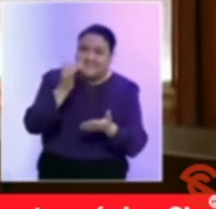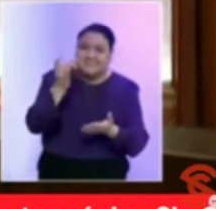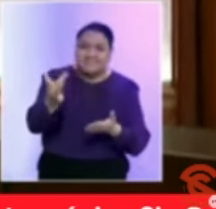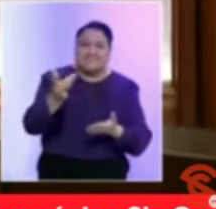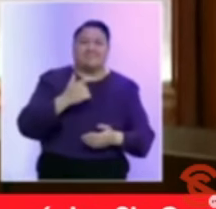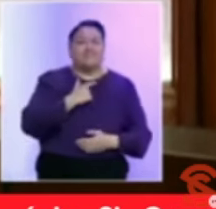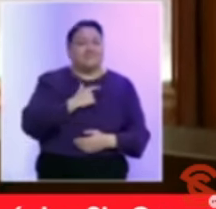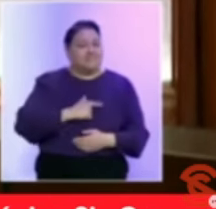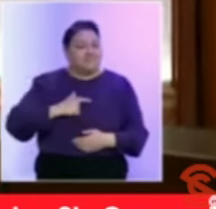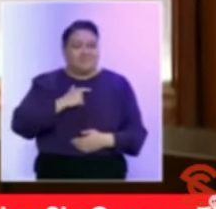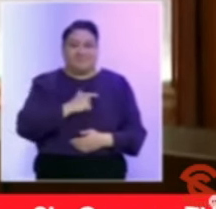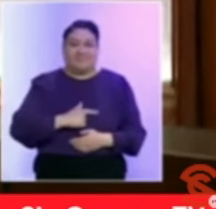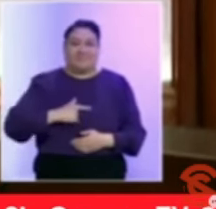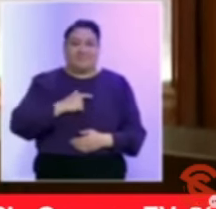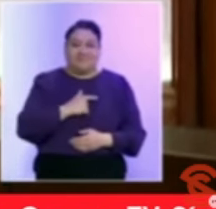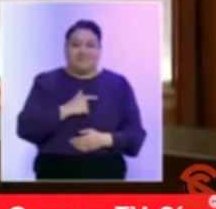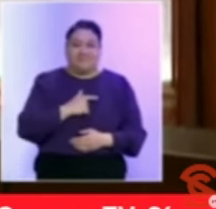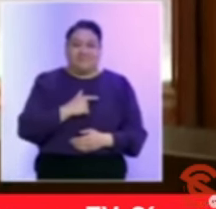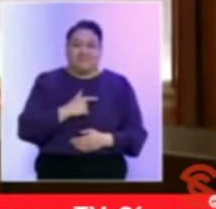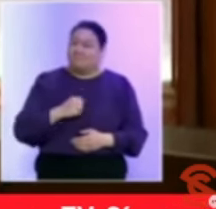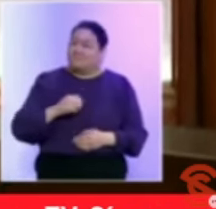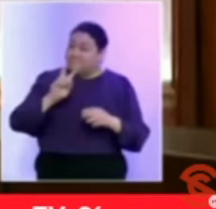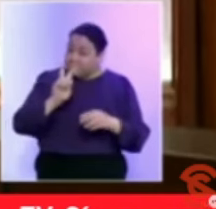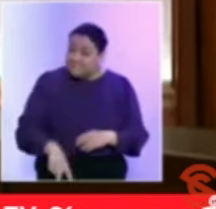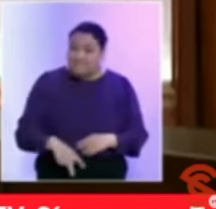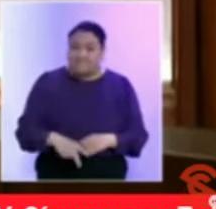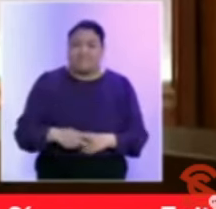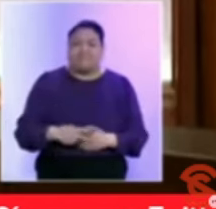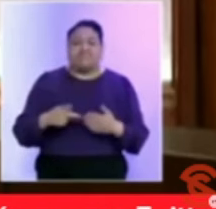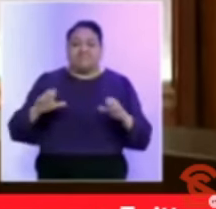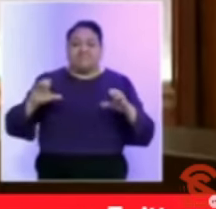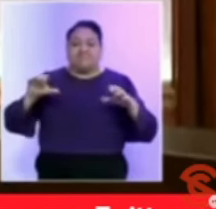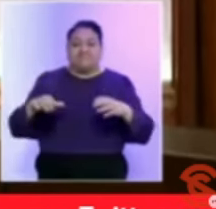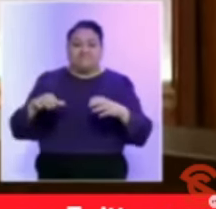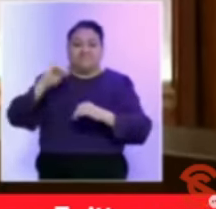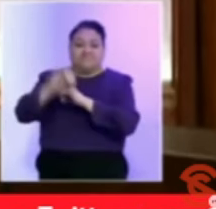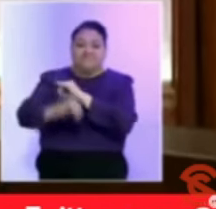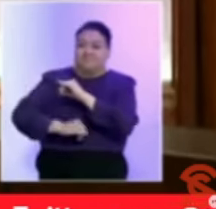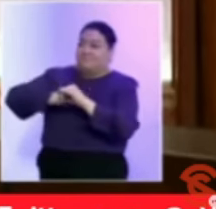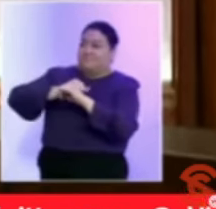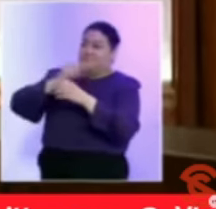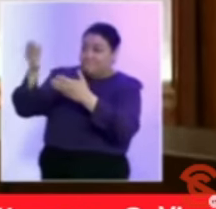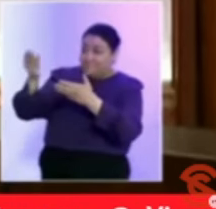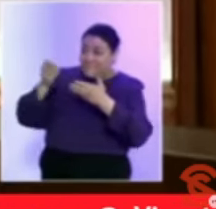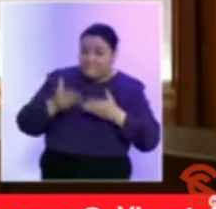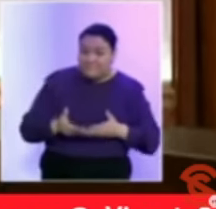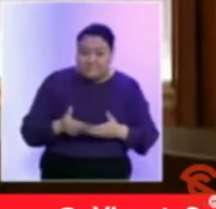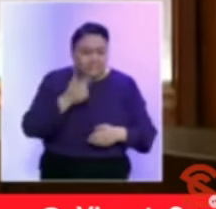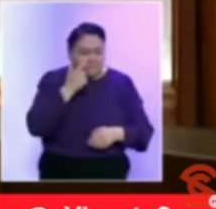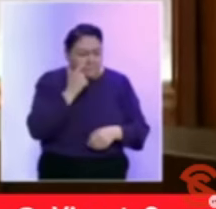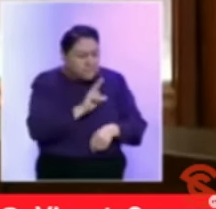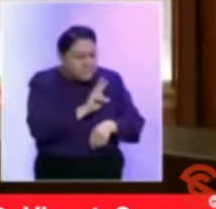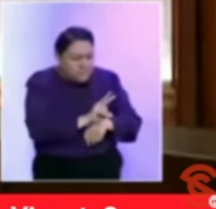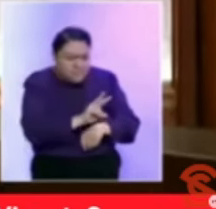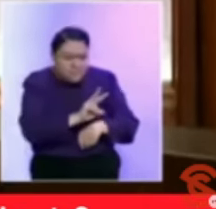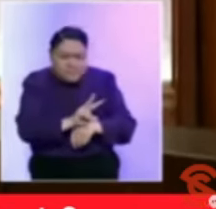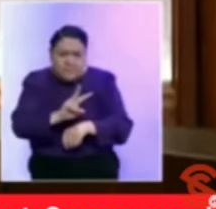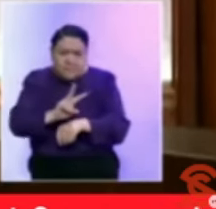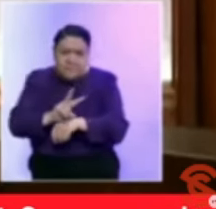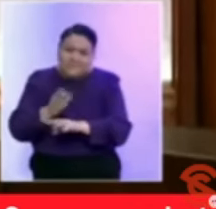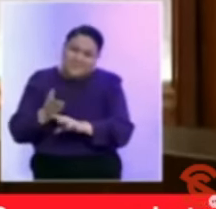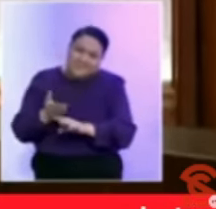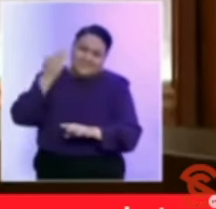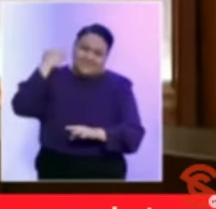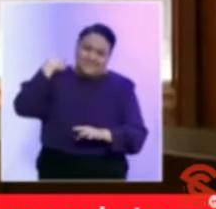acompañamiento recibimos con gusto a la comunidad internacional que siguió el desarrollo de la jornada